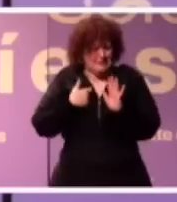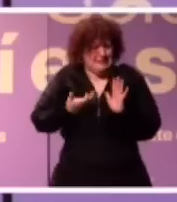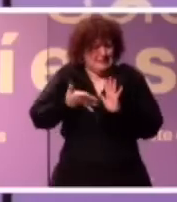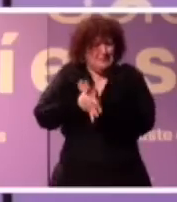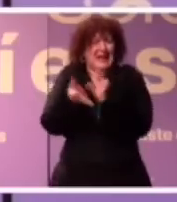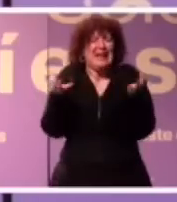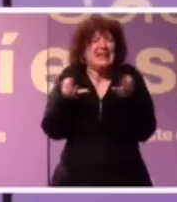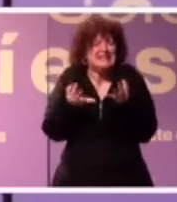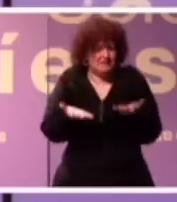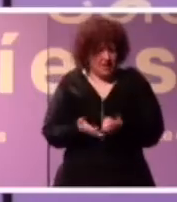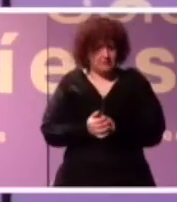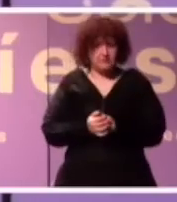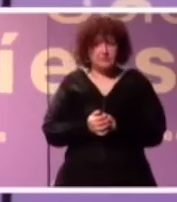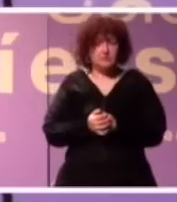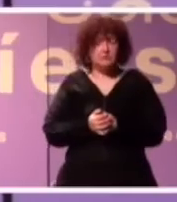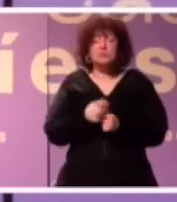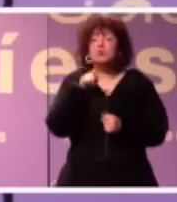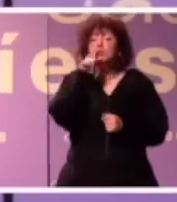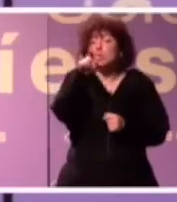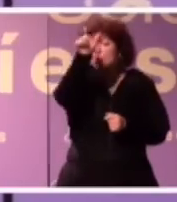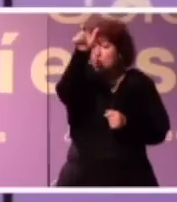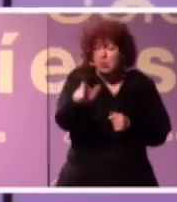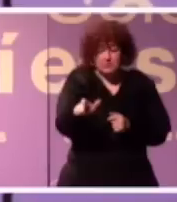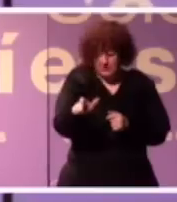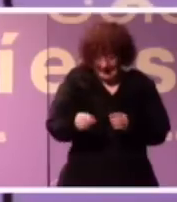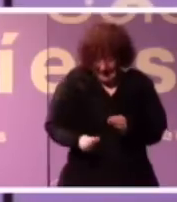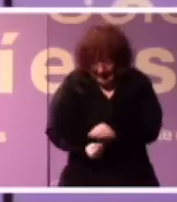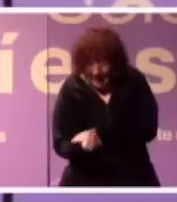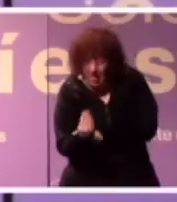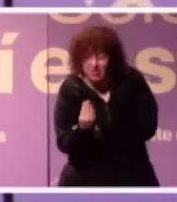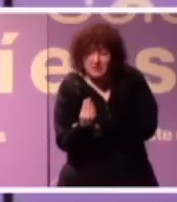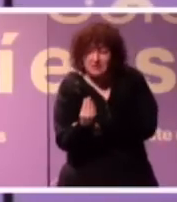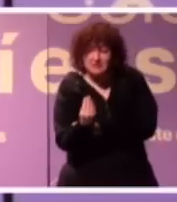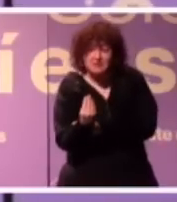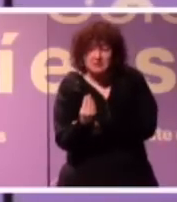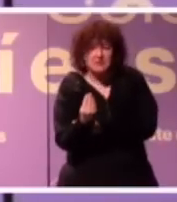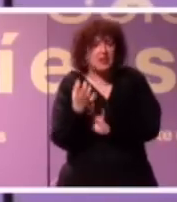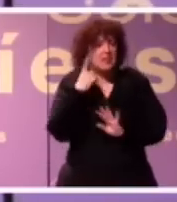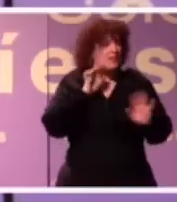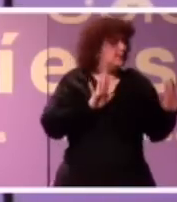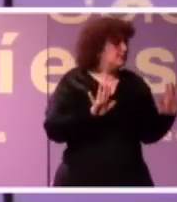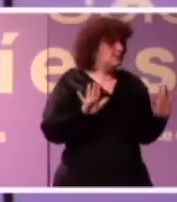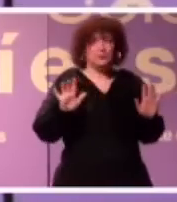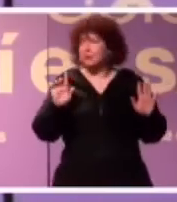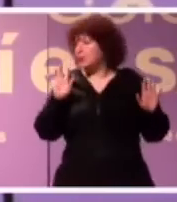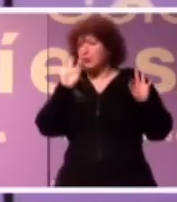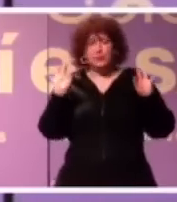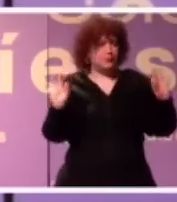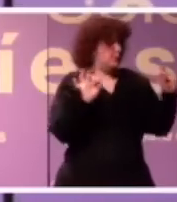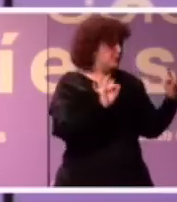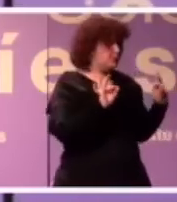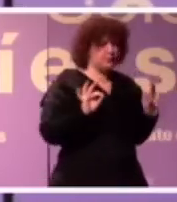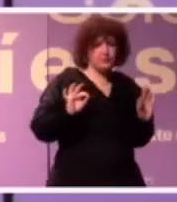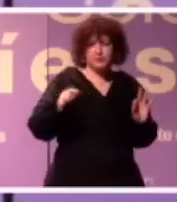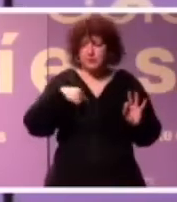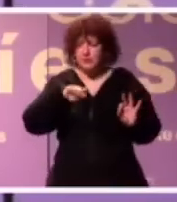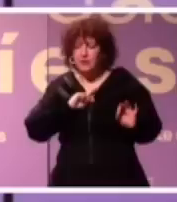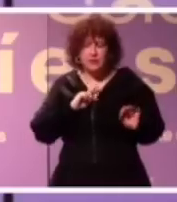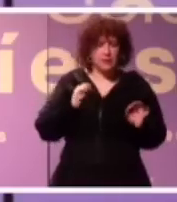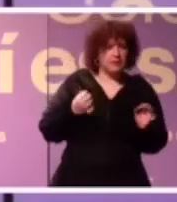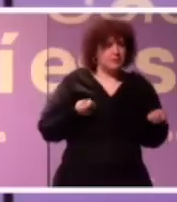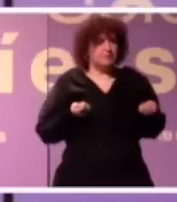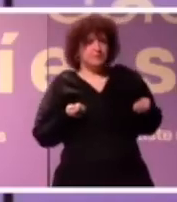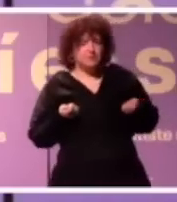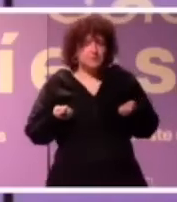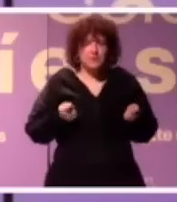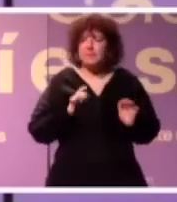Pues que tú tienes Desde que naces la obligación de ir alerta de ir agotada de